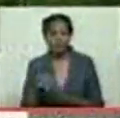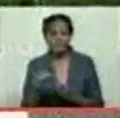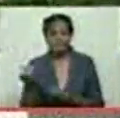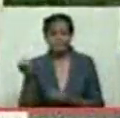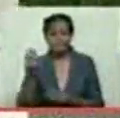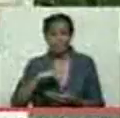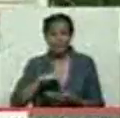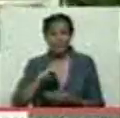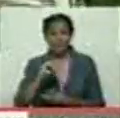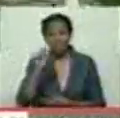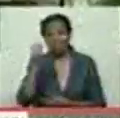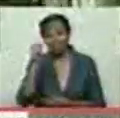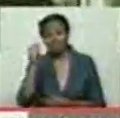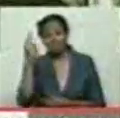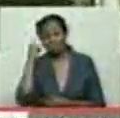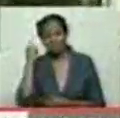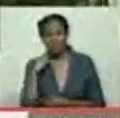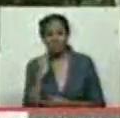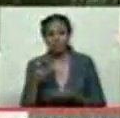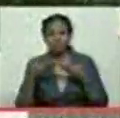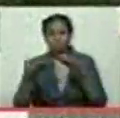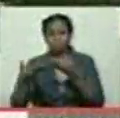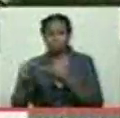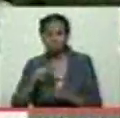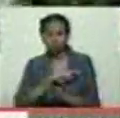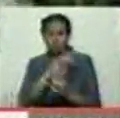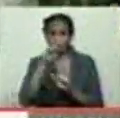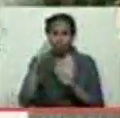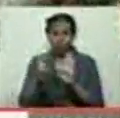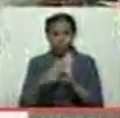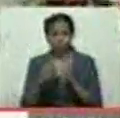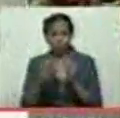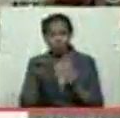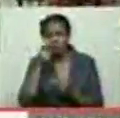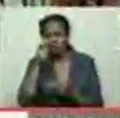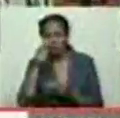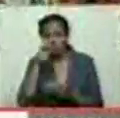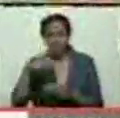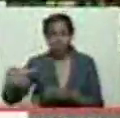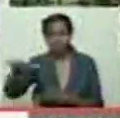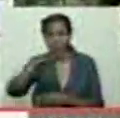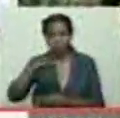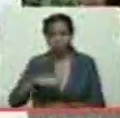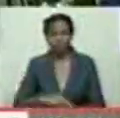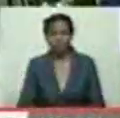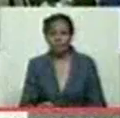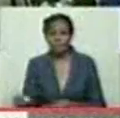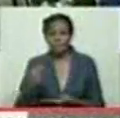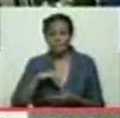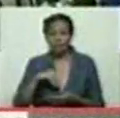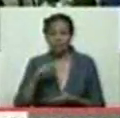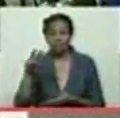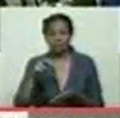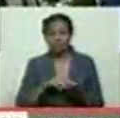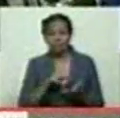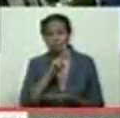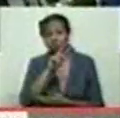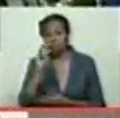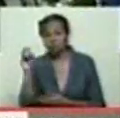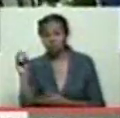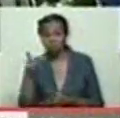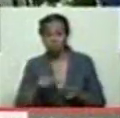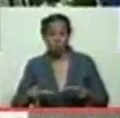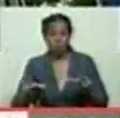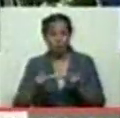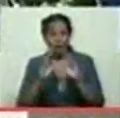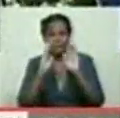días, entregándose por completo a la seguridad del pueblo en más de 3.200 puntos